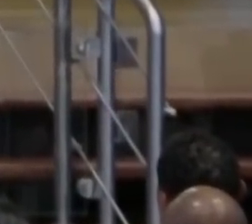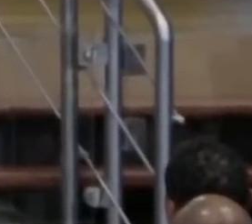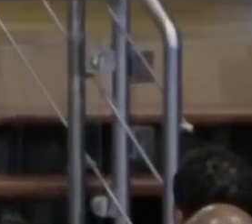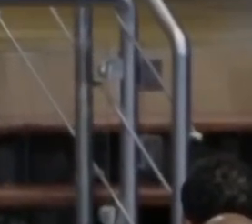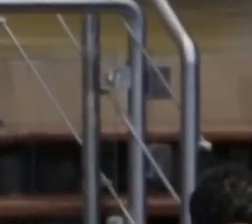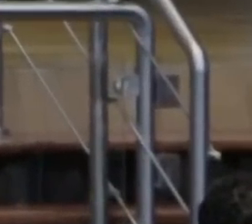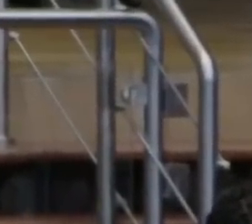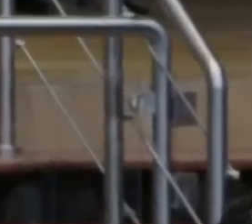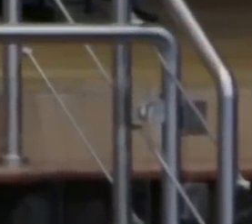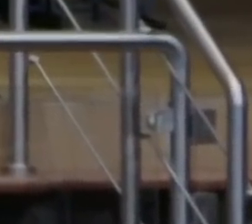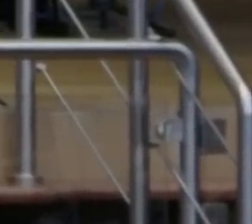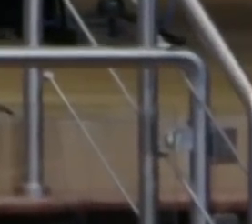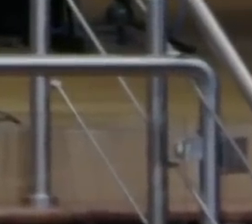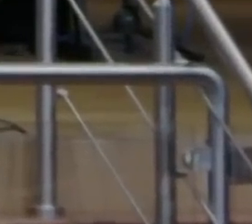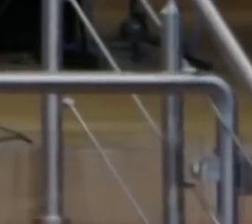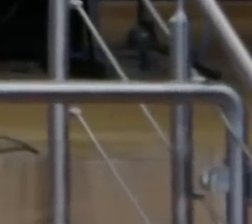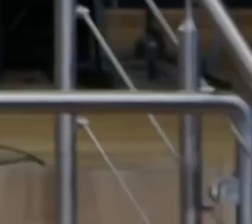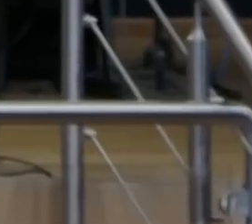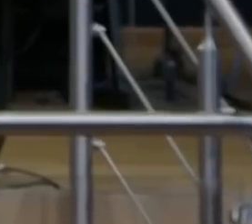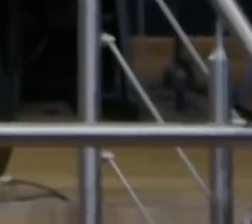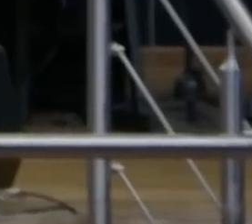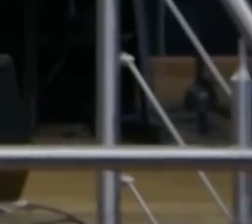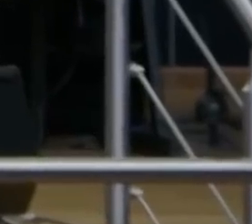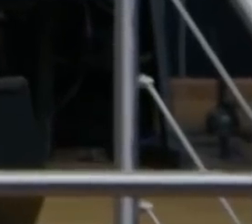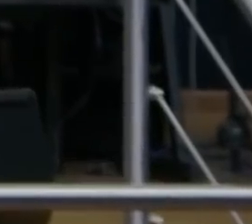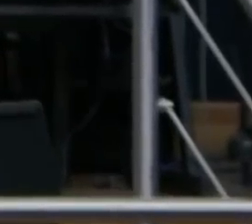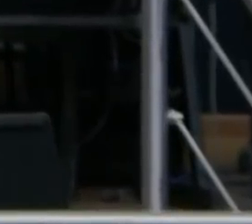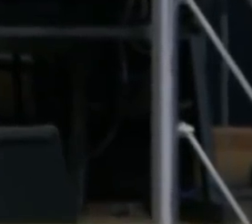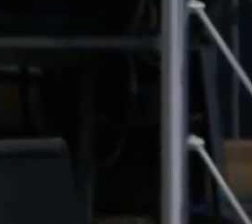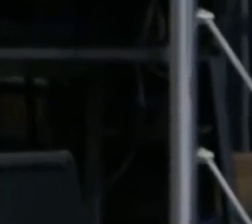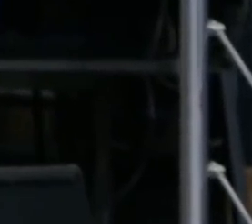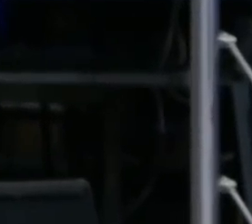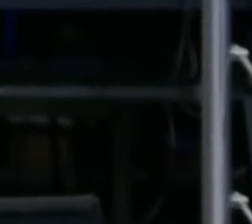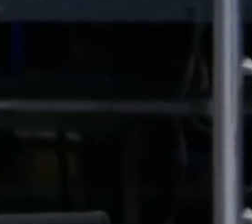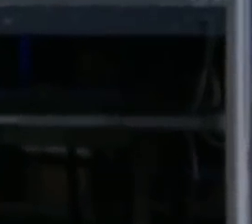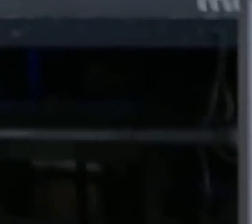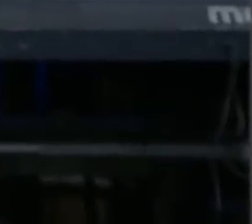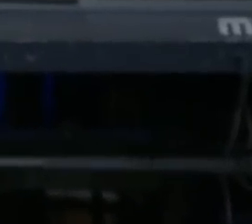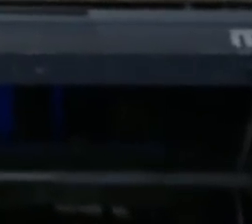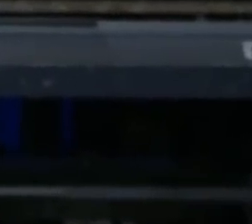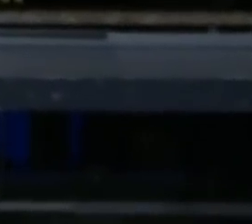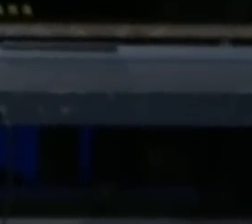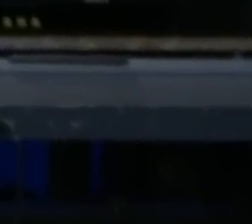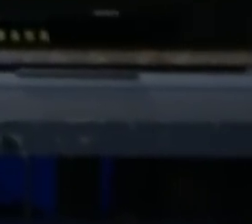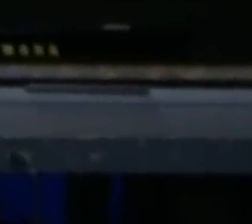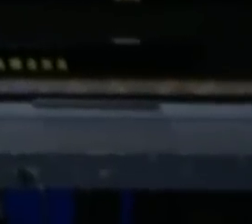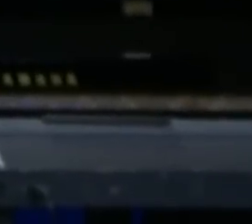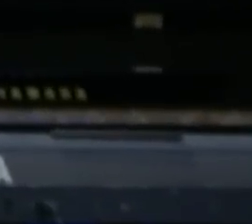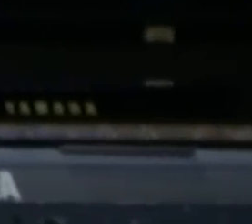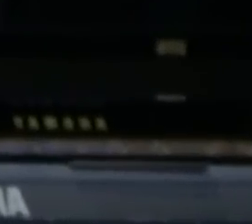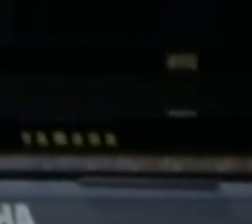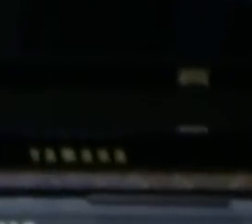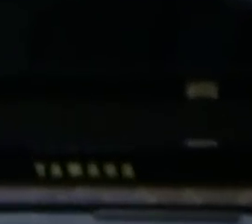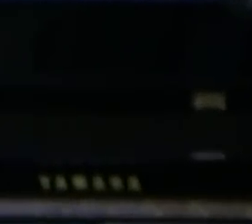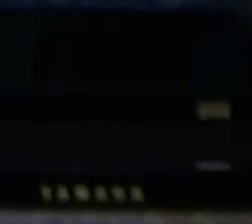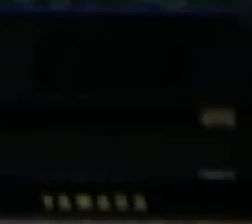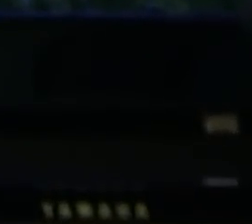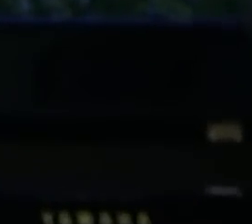casa para ser un ejemplo con esos jóvenes, porque es una responsabilidad tremenda. Y si se está portando mal, pórtese